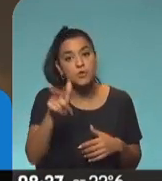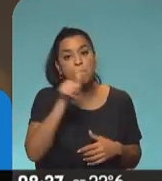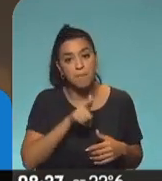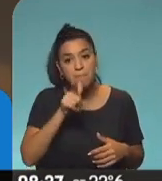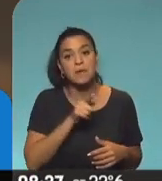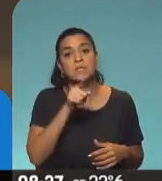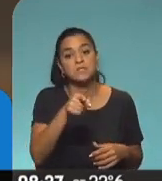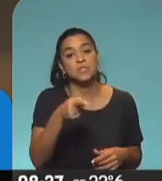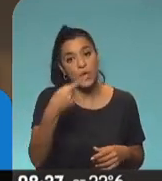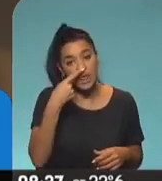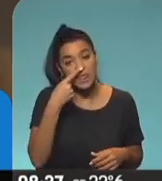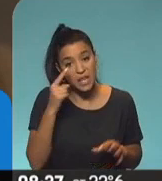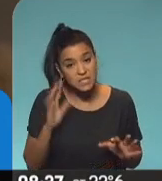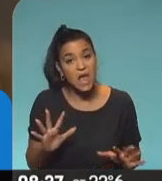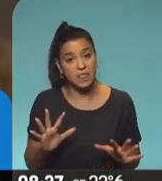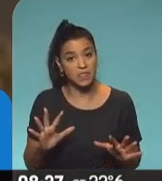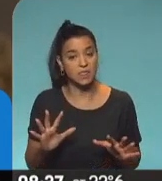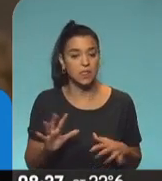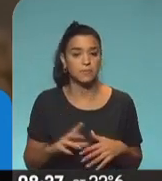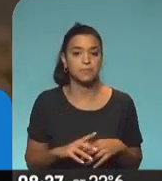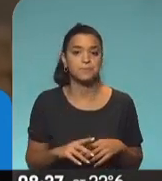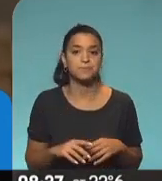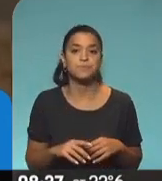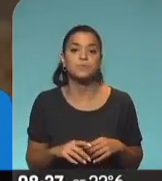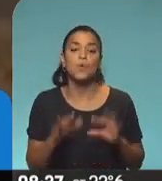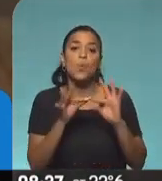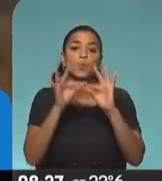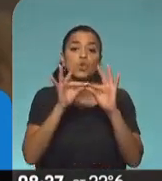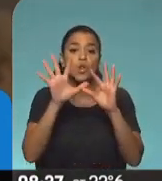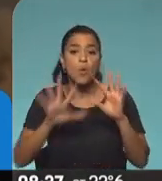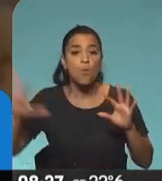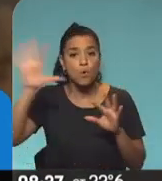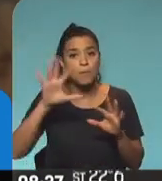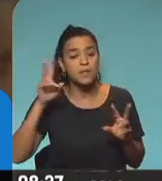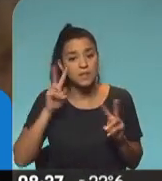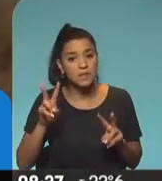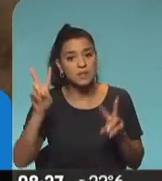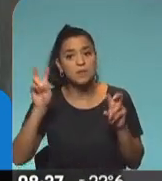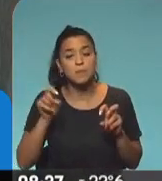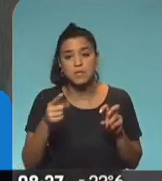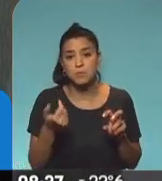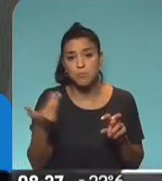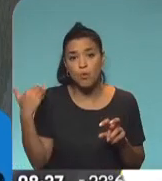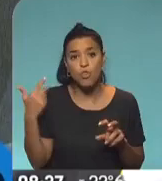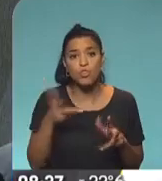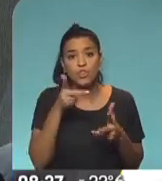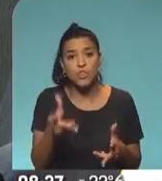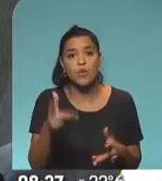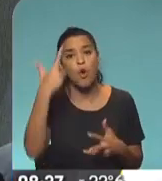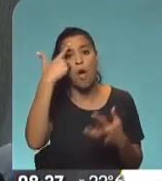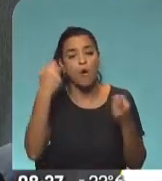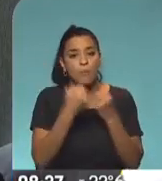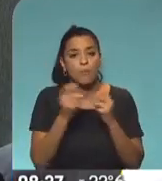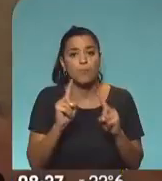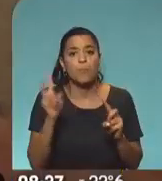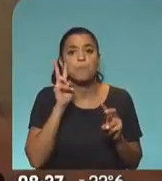que es bastante interesante. La Unión Europea lo tiene en revisión el tema. ¿No? En las últimas horas salió a decir que no coincidían con la